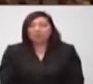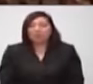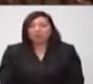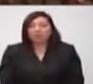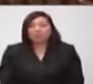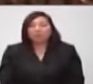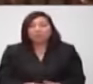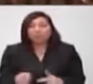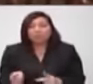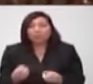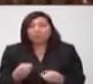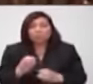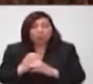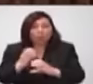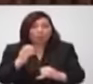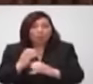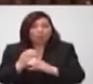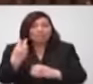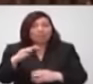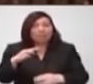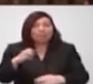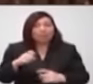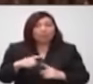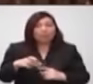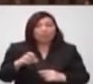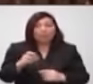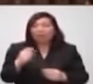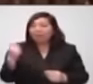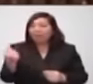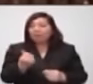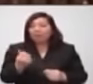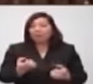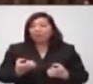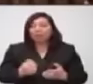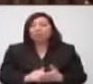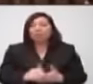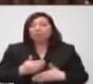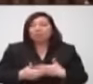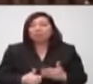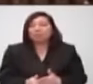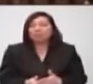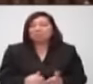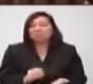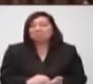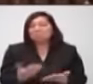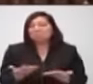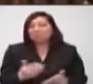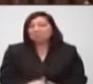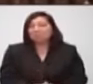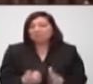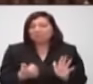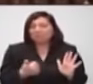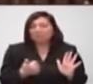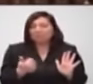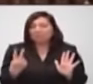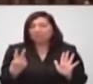de haber sacado tantos buses para el metropolitano dinamizó la economía, generándose más o menos como